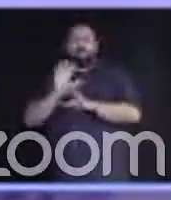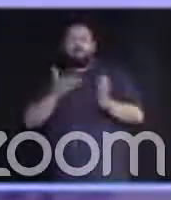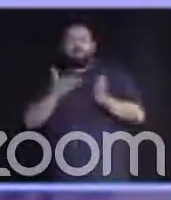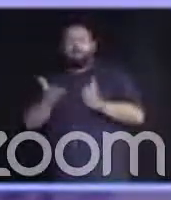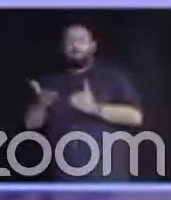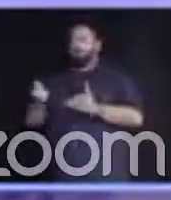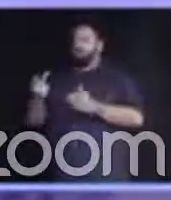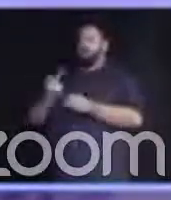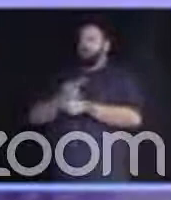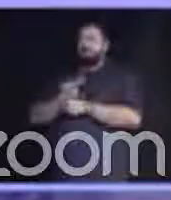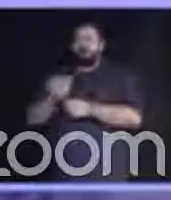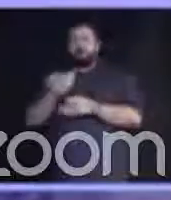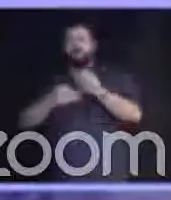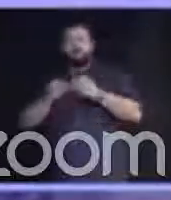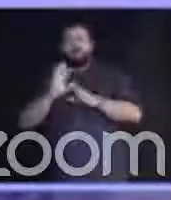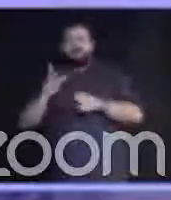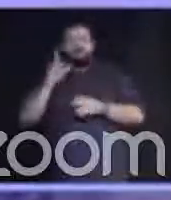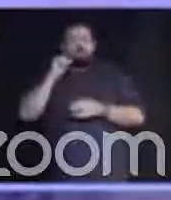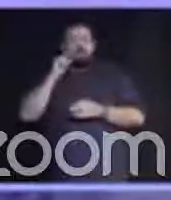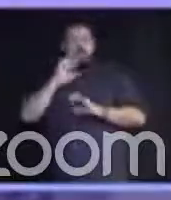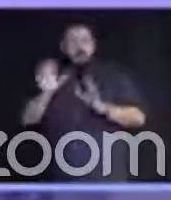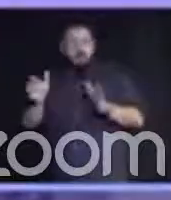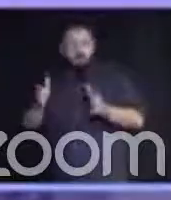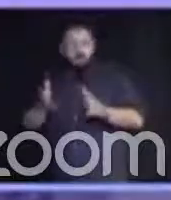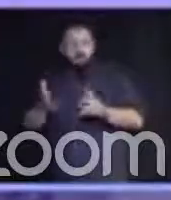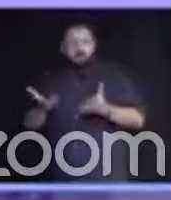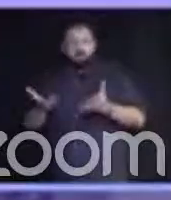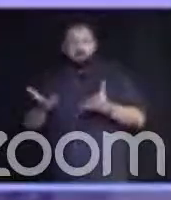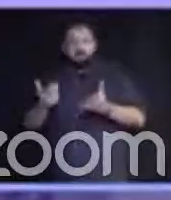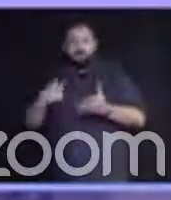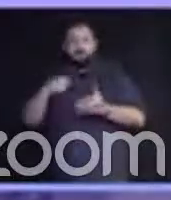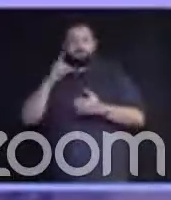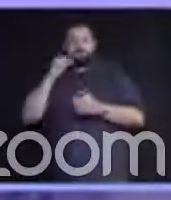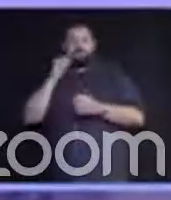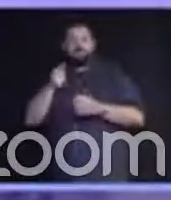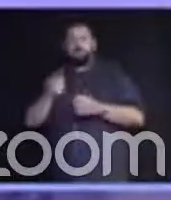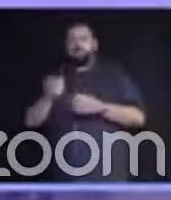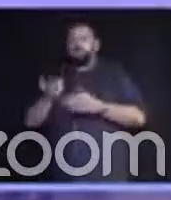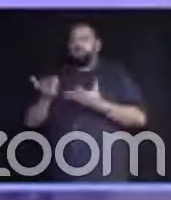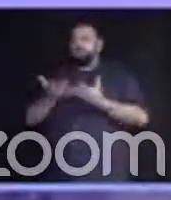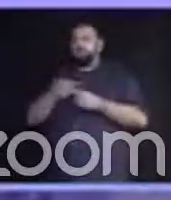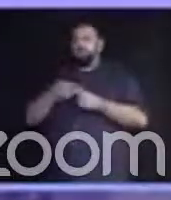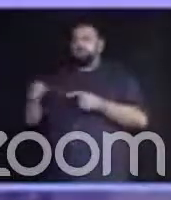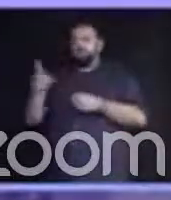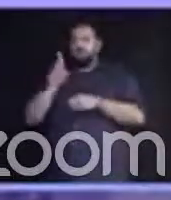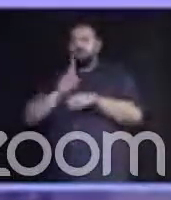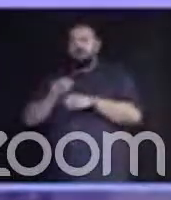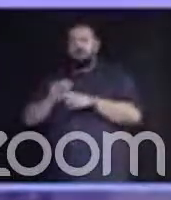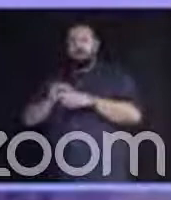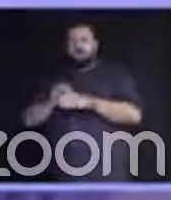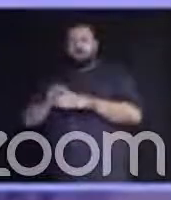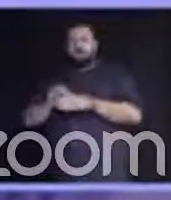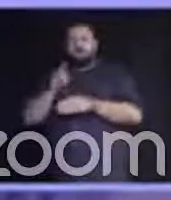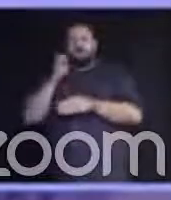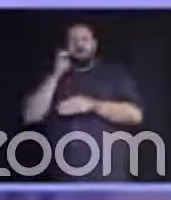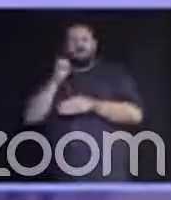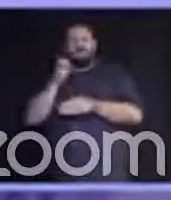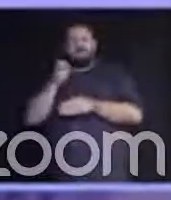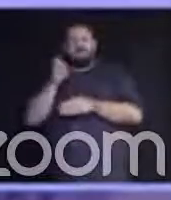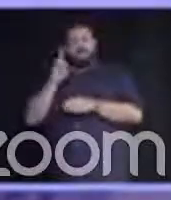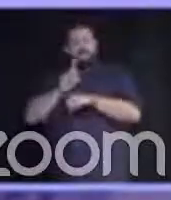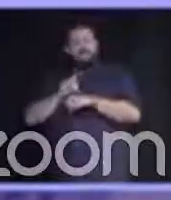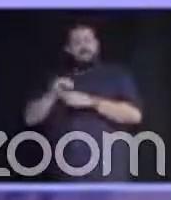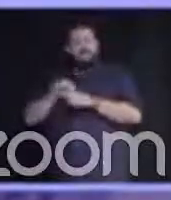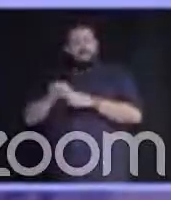ya llega y dijeron, ay güey, ya, mañana es el día morado. ¿Y qué hicieron de aquí al día morado? El día morado es una